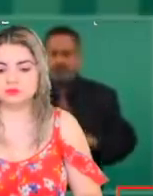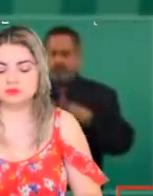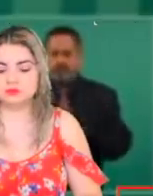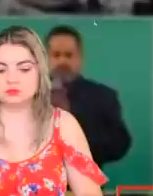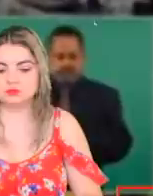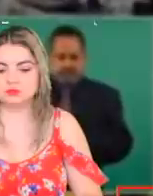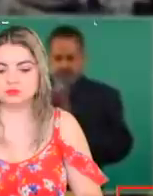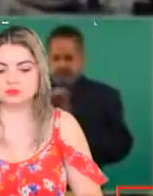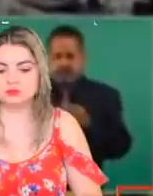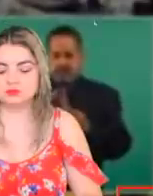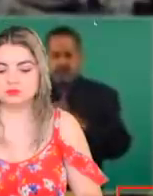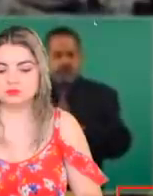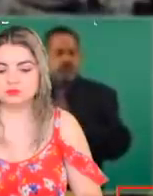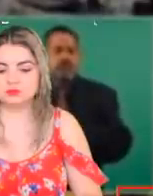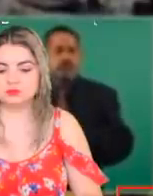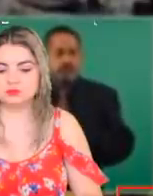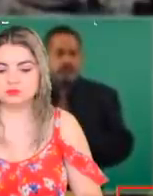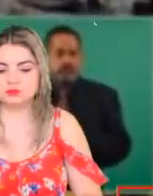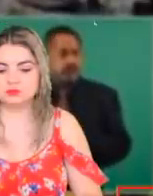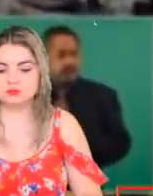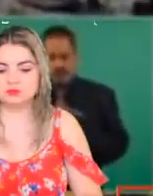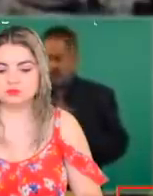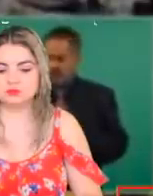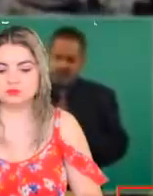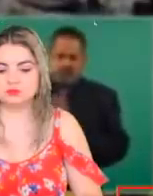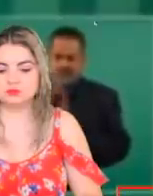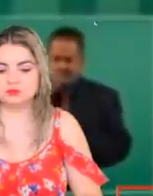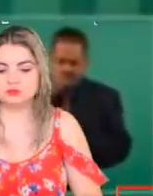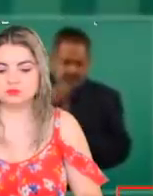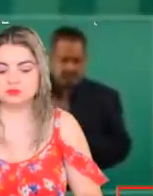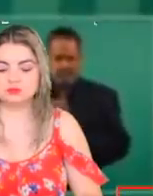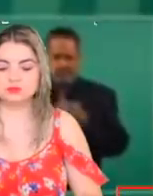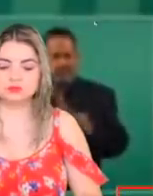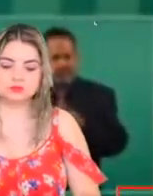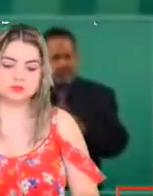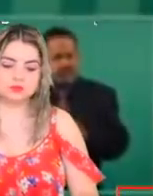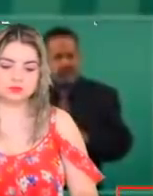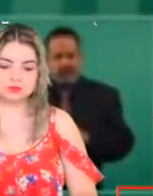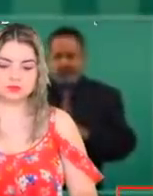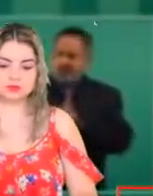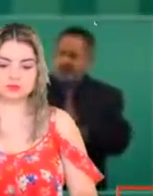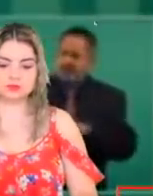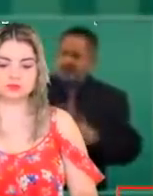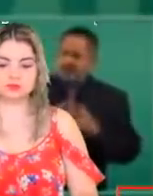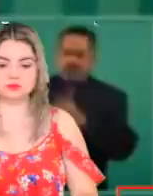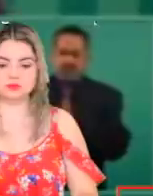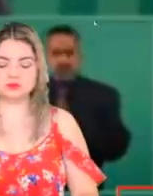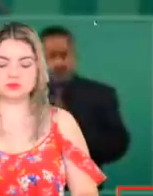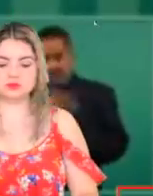Ensenada, porque actuaron de manera fraterna, solidaria.